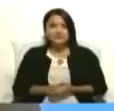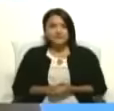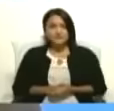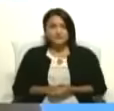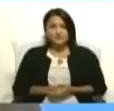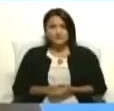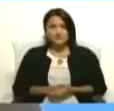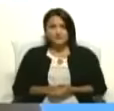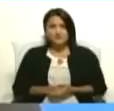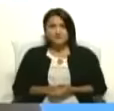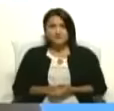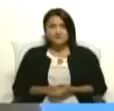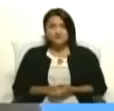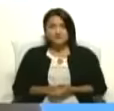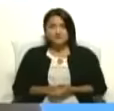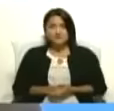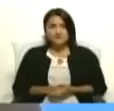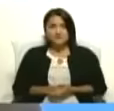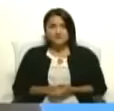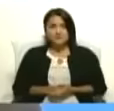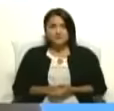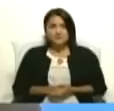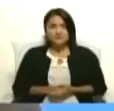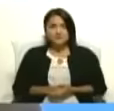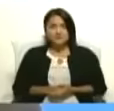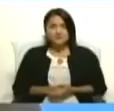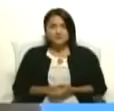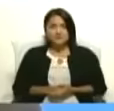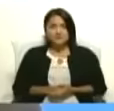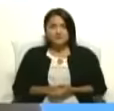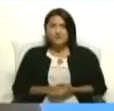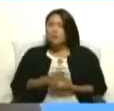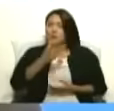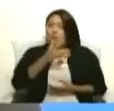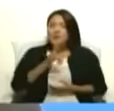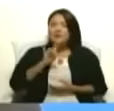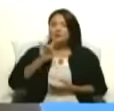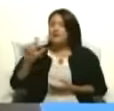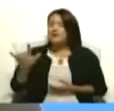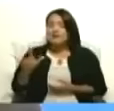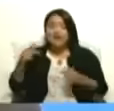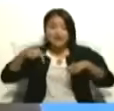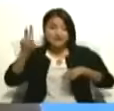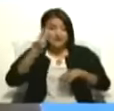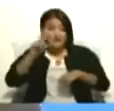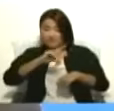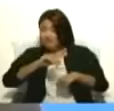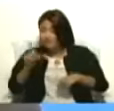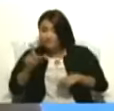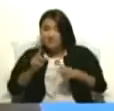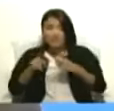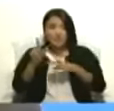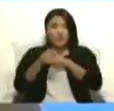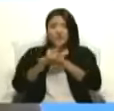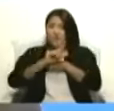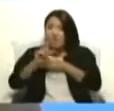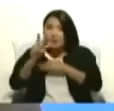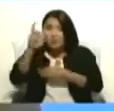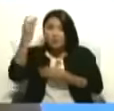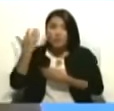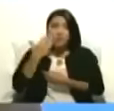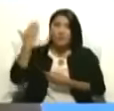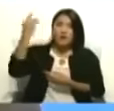equivoca no lo quieren ni allá ni acá ni ayá nadie lo quiere Pero por